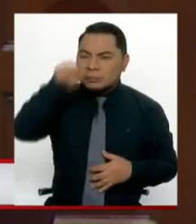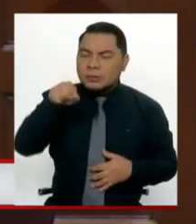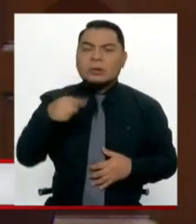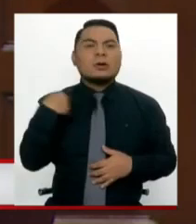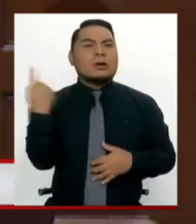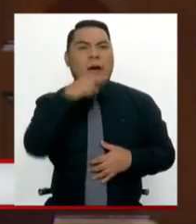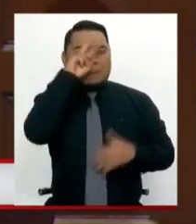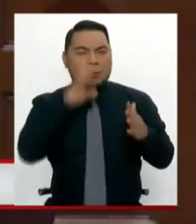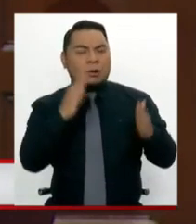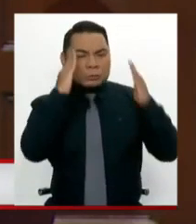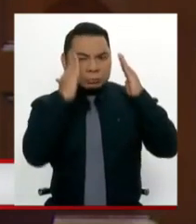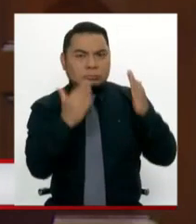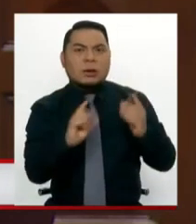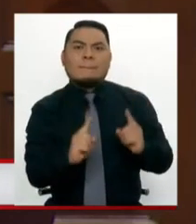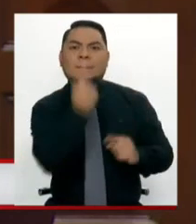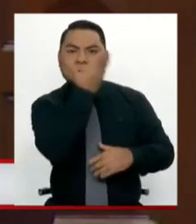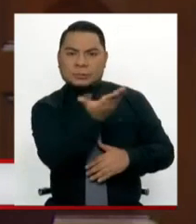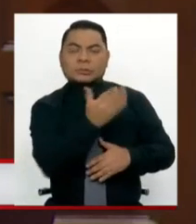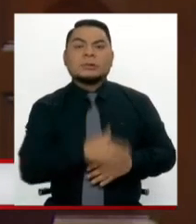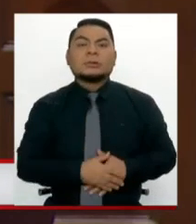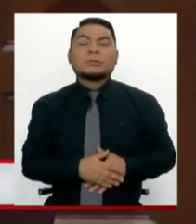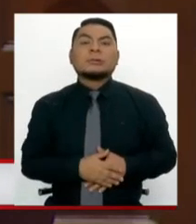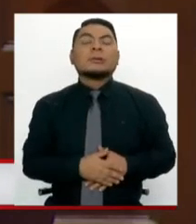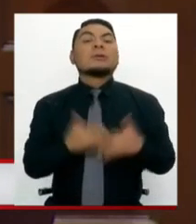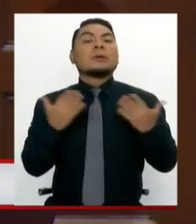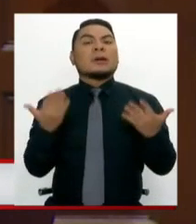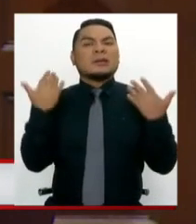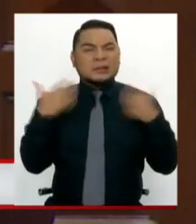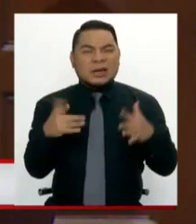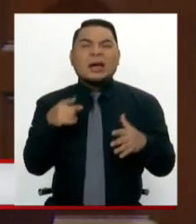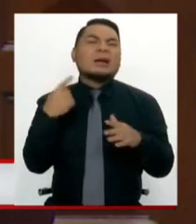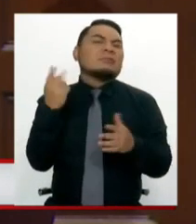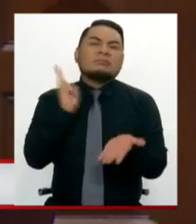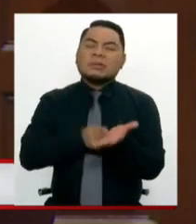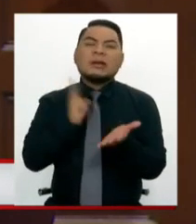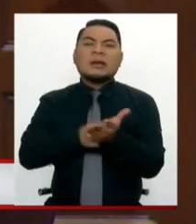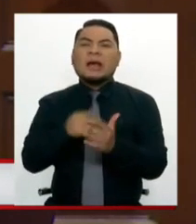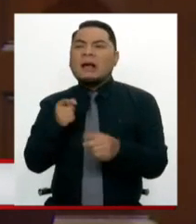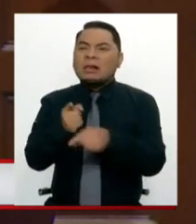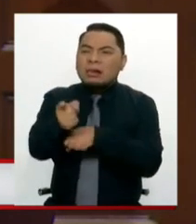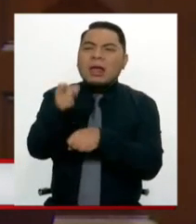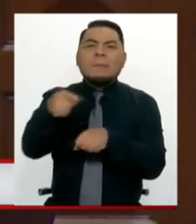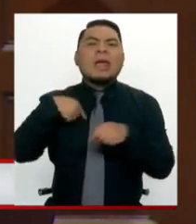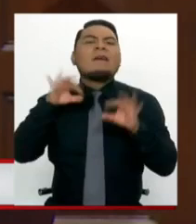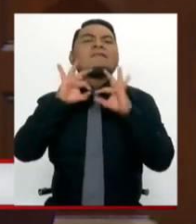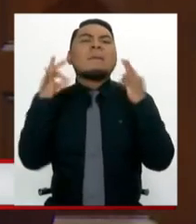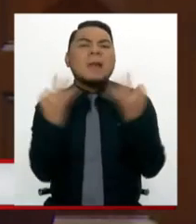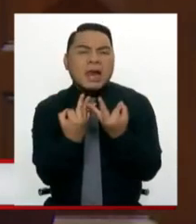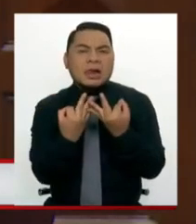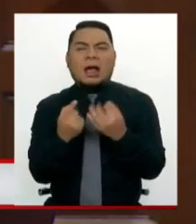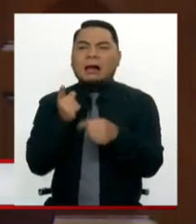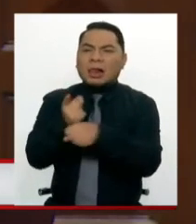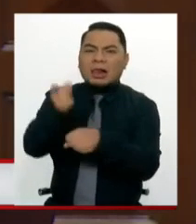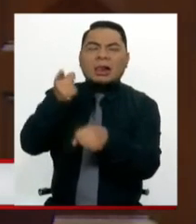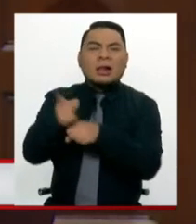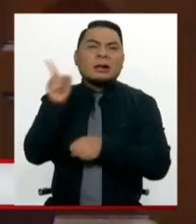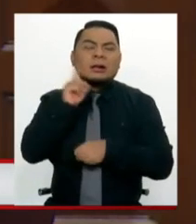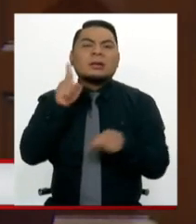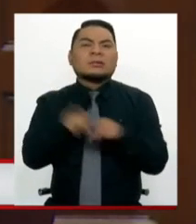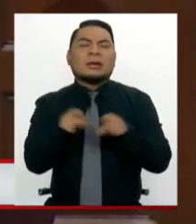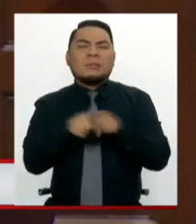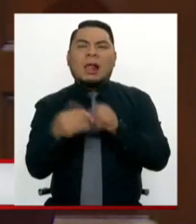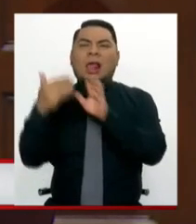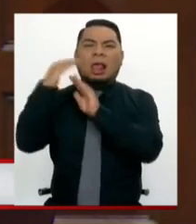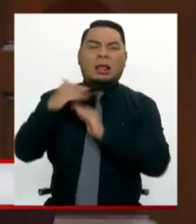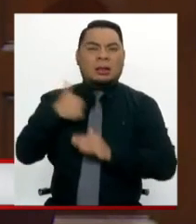nuestros compatriotas. Aun cuando se injuria a mi familia a diario y se ofende la majestad de la Presidencia de la